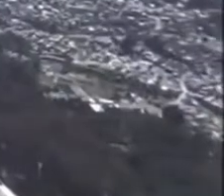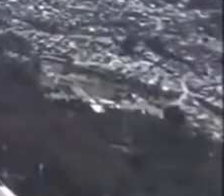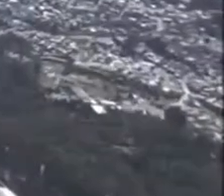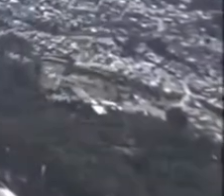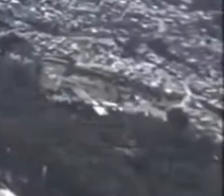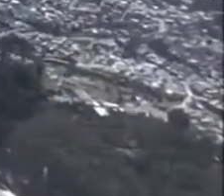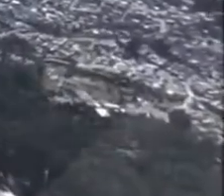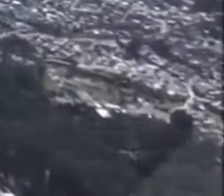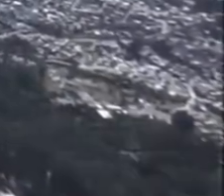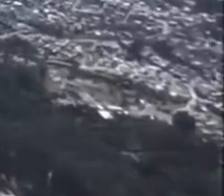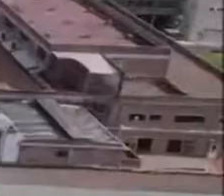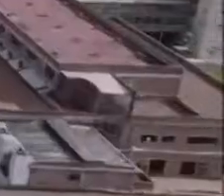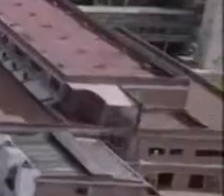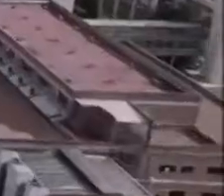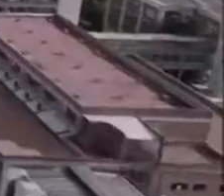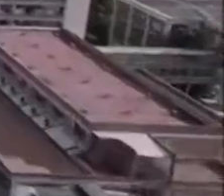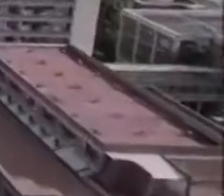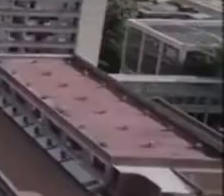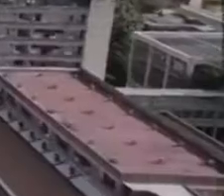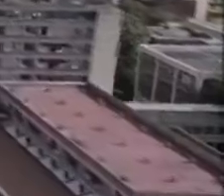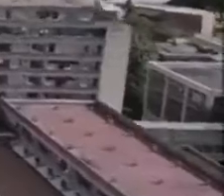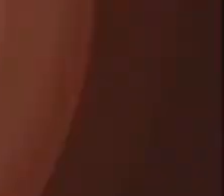RTVC Noticias del Mediodía.